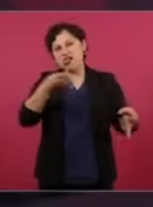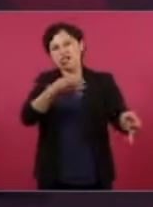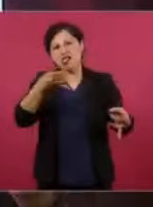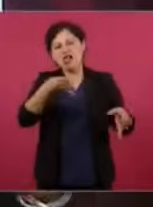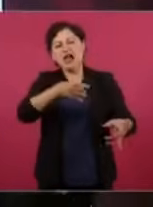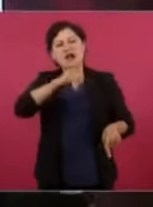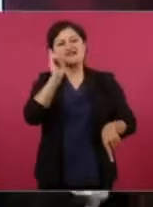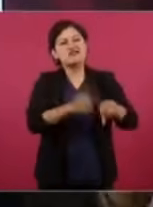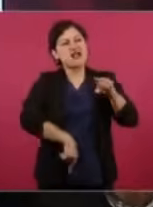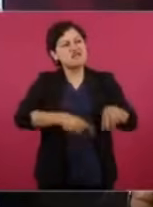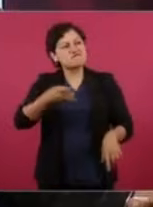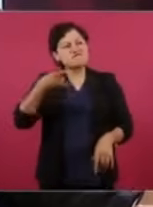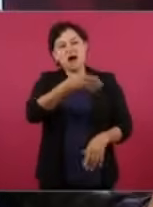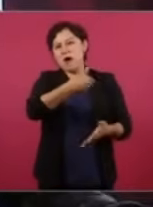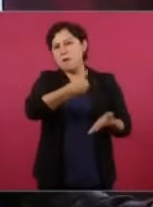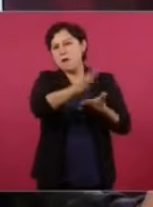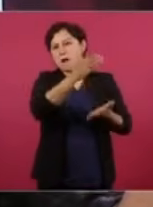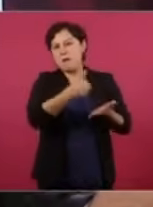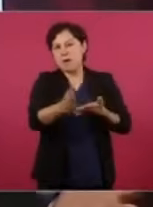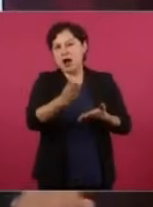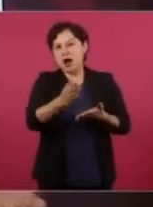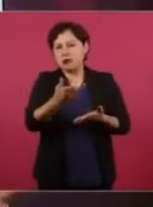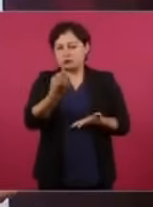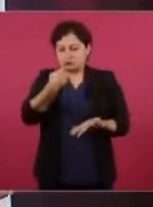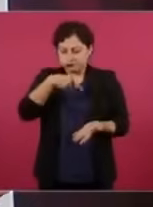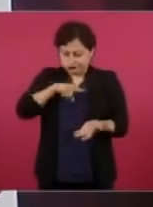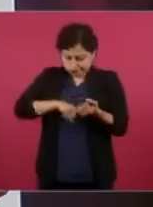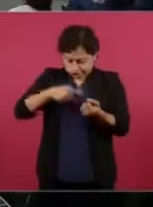Entonces, ¿cómo no van a estar enojados?